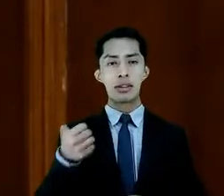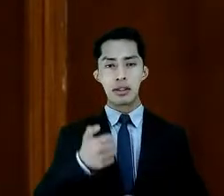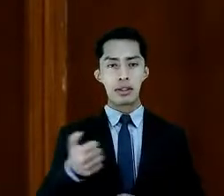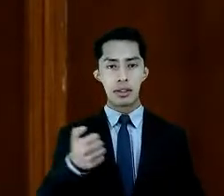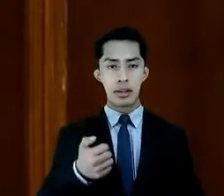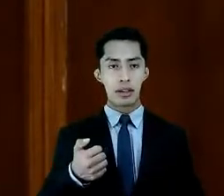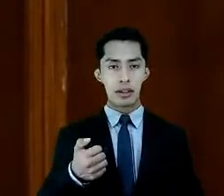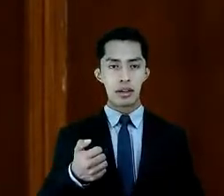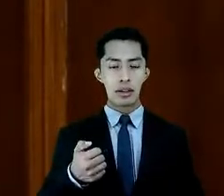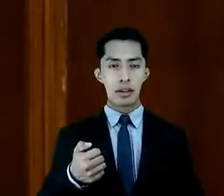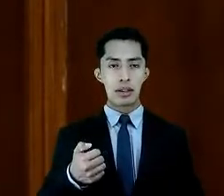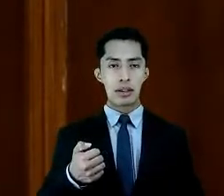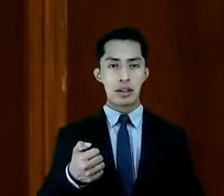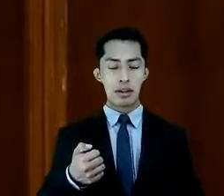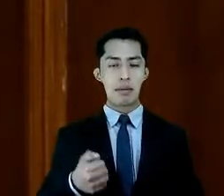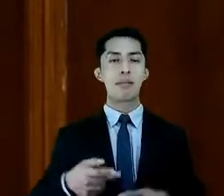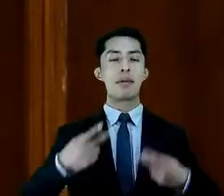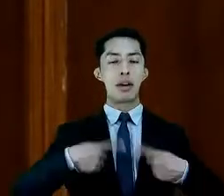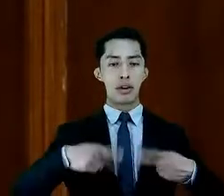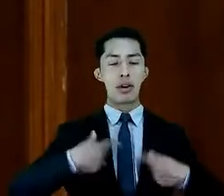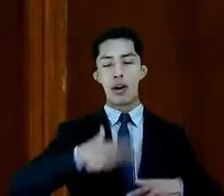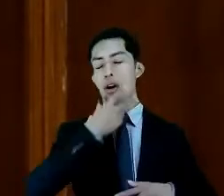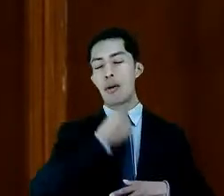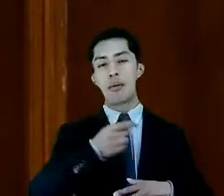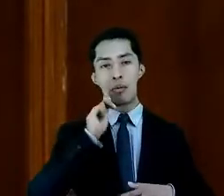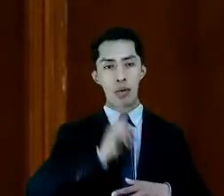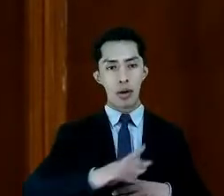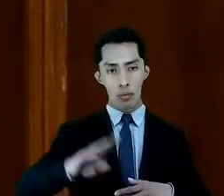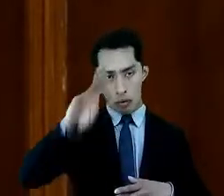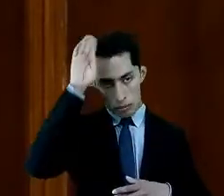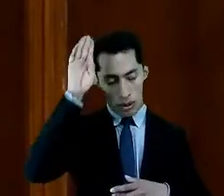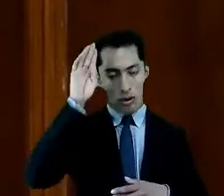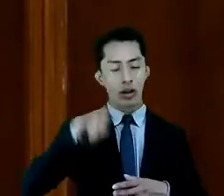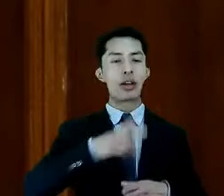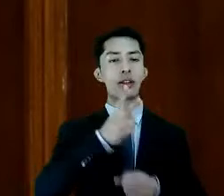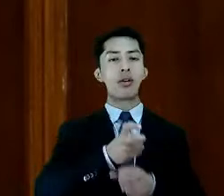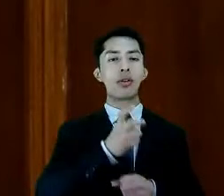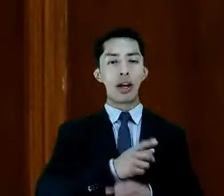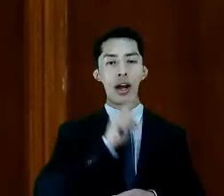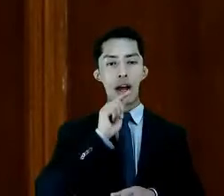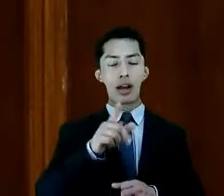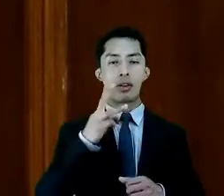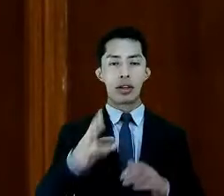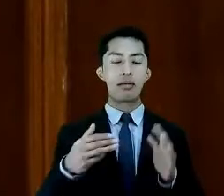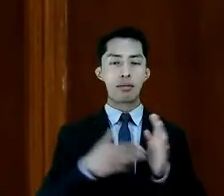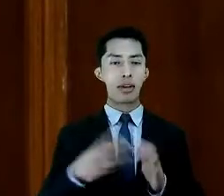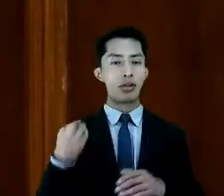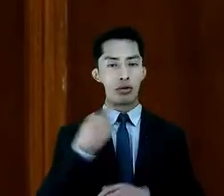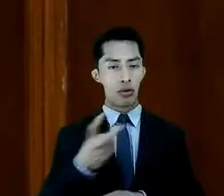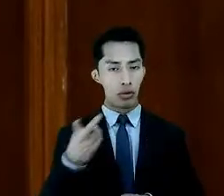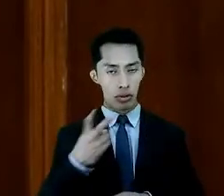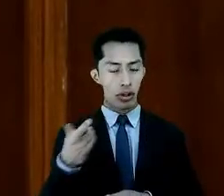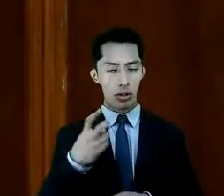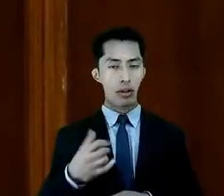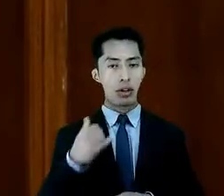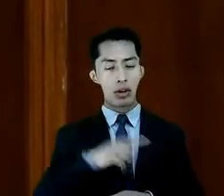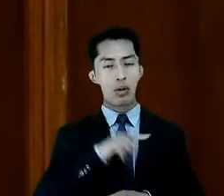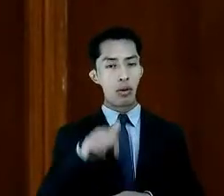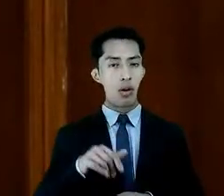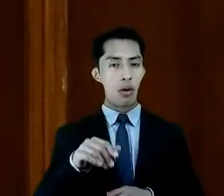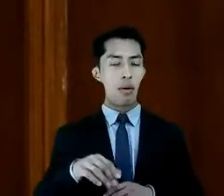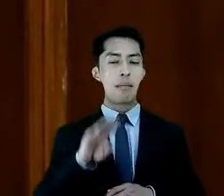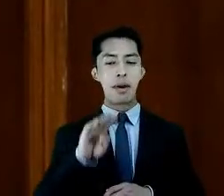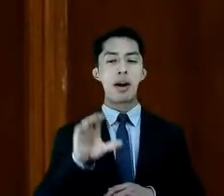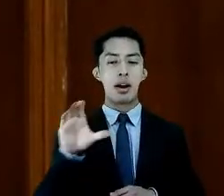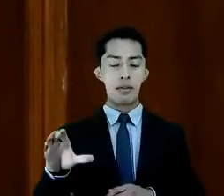3,600 bomberos y bomberas. Le sigue Jalisco con 3,200 y Baja California